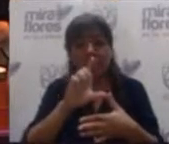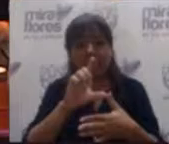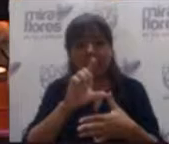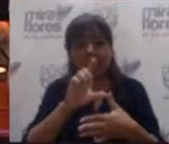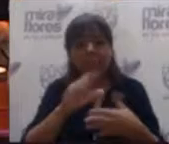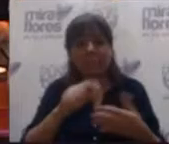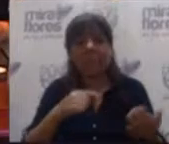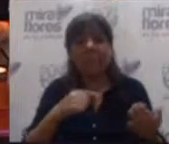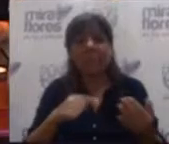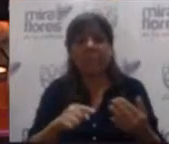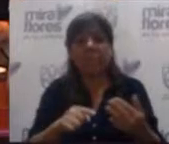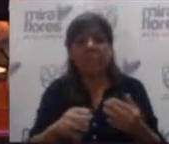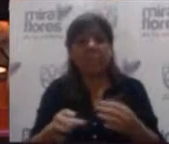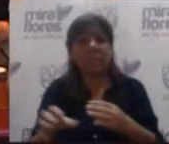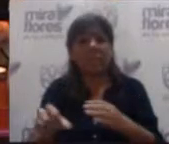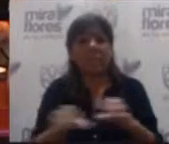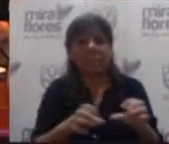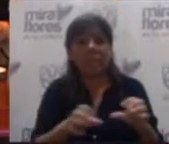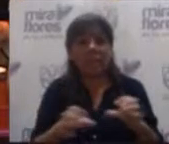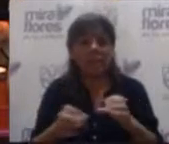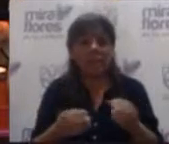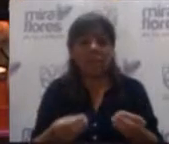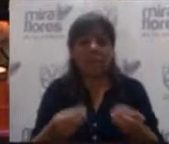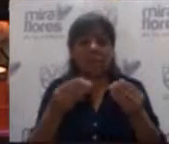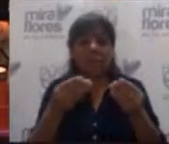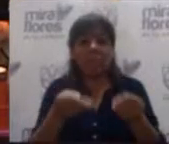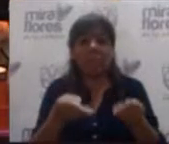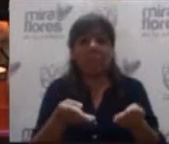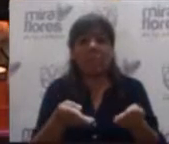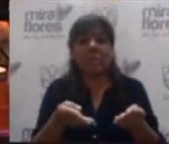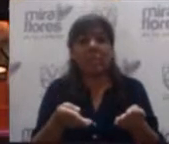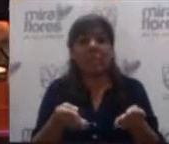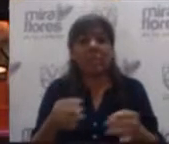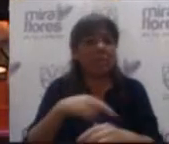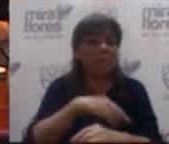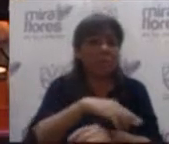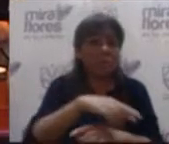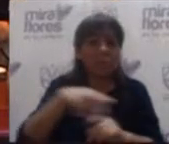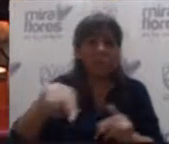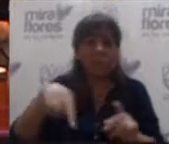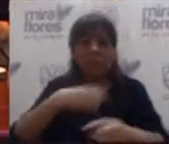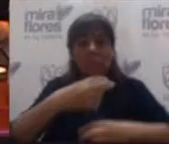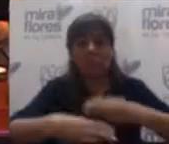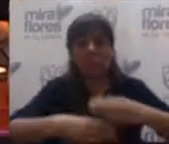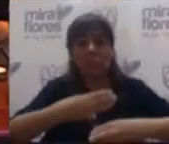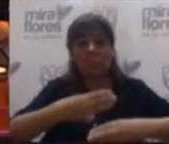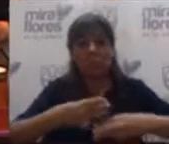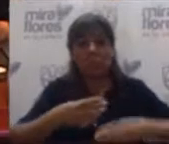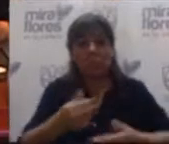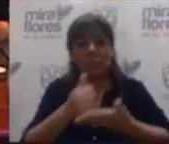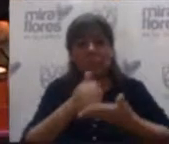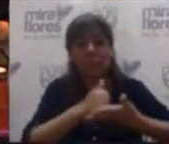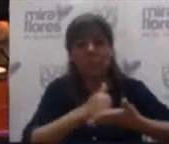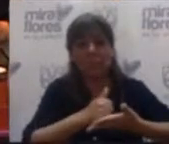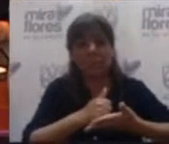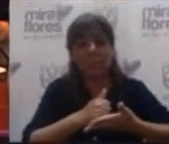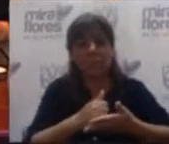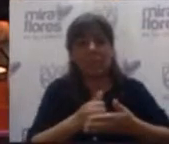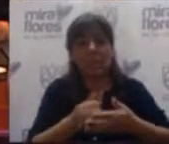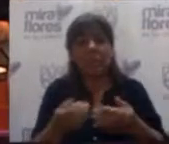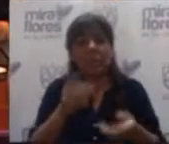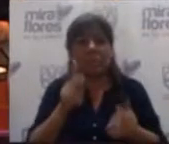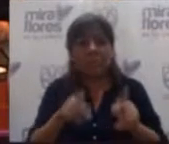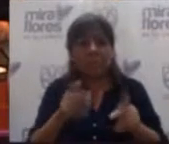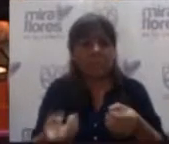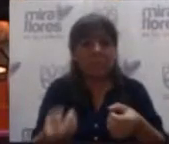intentará congregar a reconocidos individuos y organizaciones de alrededor del mundo para ayudar a los inversionistas a identificar oportunidades claves